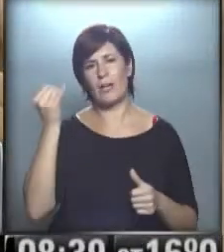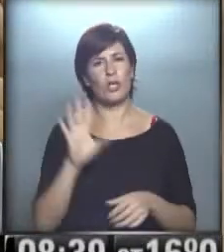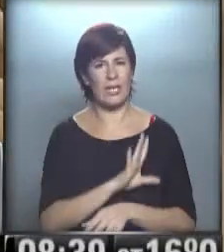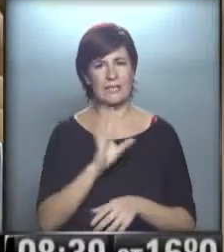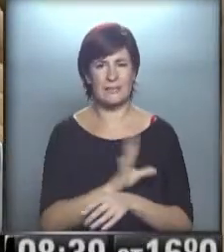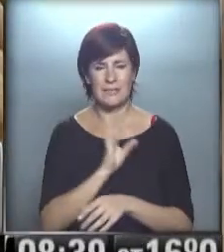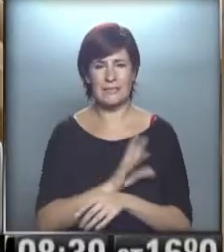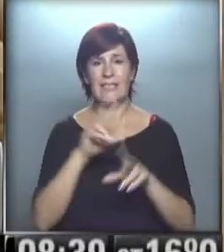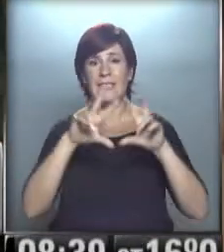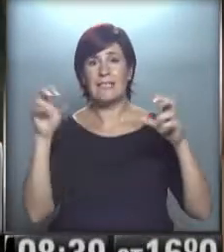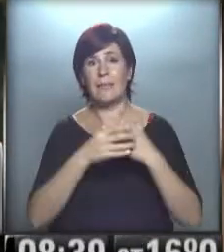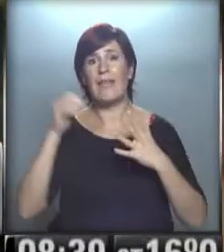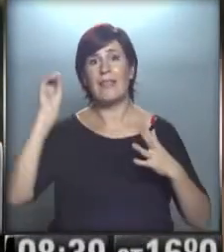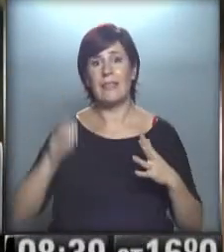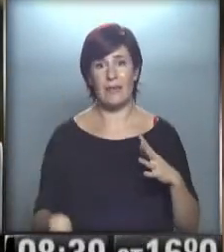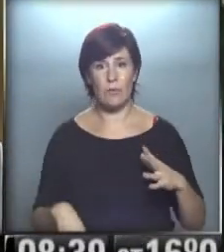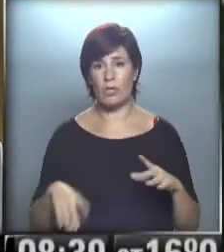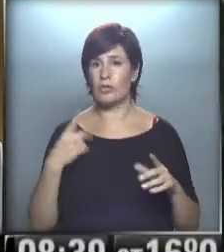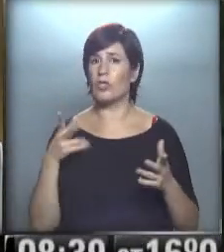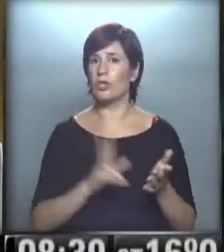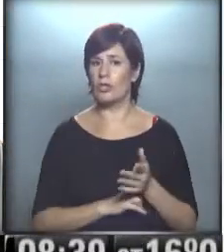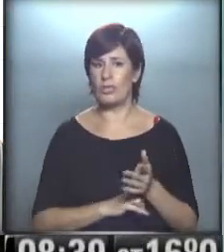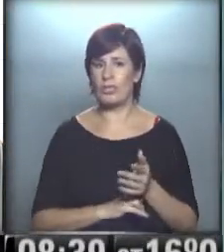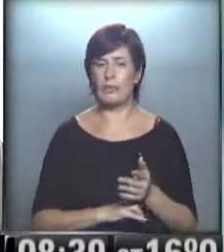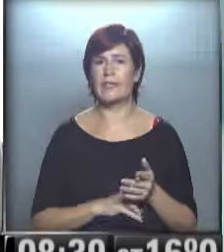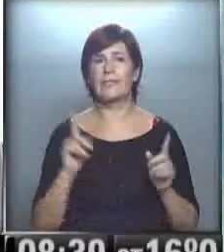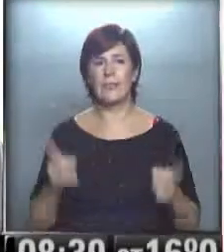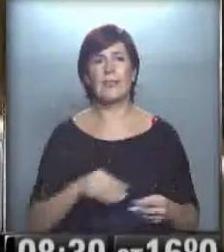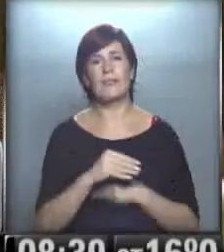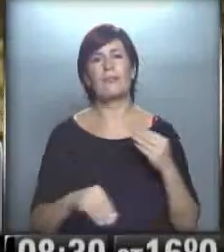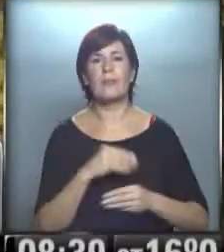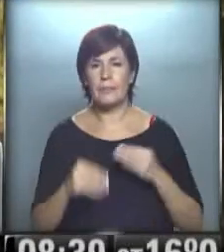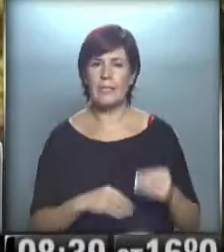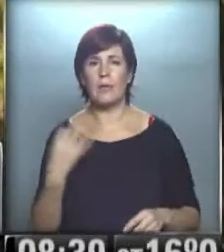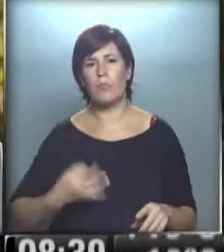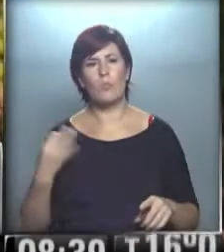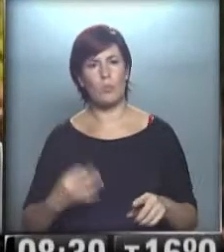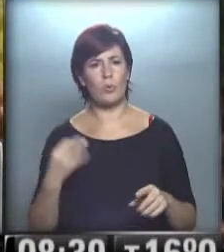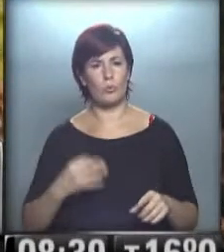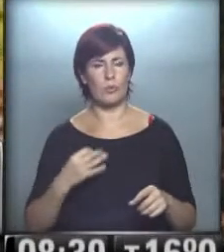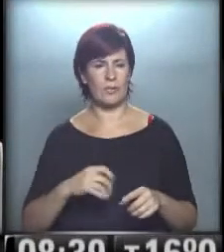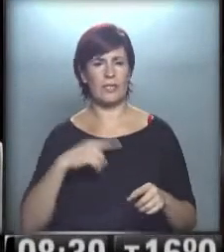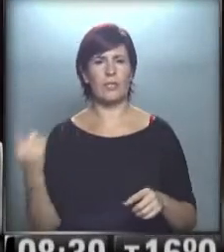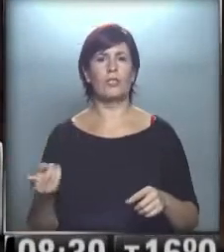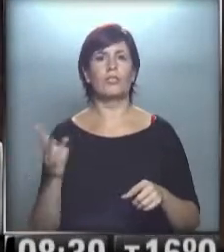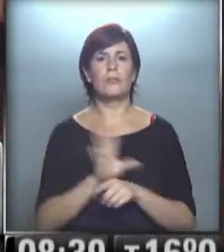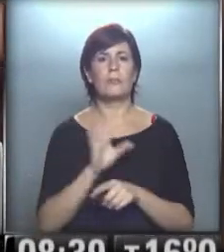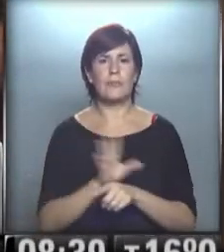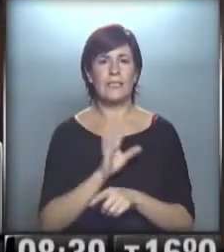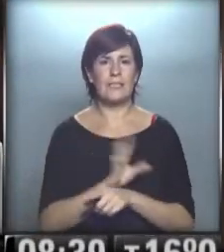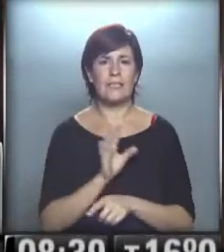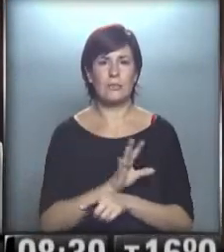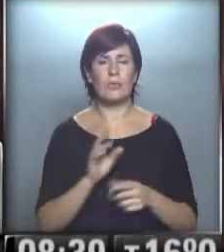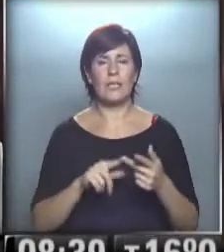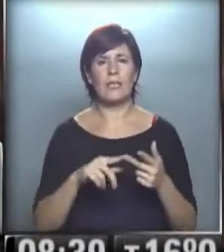más el tema del divorcio con este director, una vez más las cuestiones familiares. La verdad que es una película también sumamente atrapante. Acá nos vamos